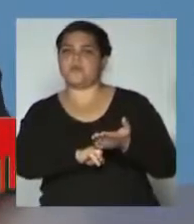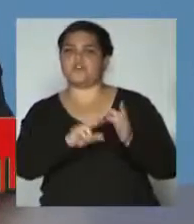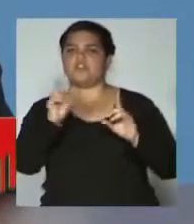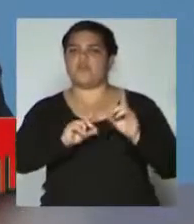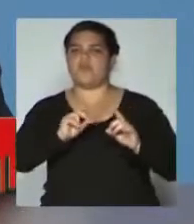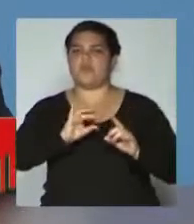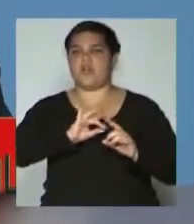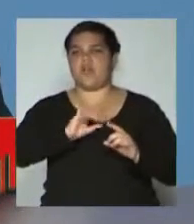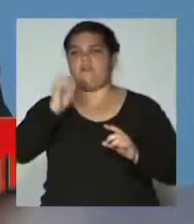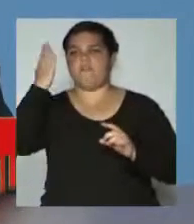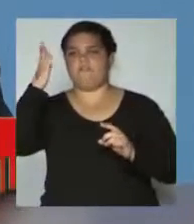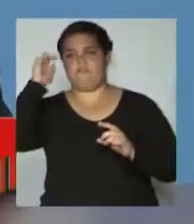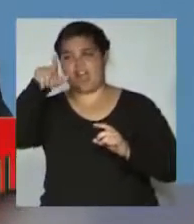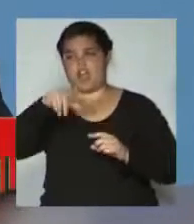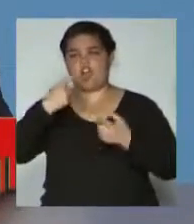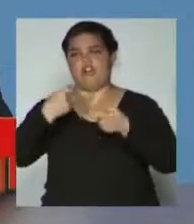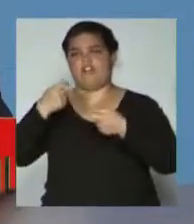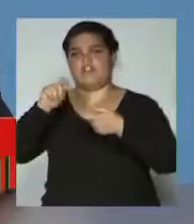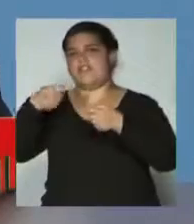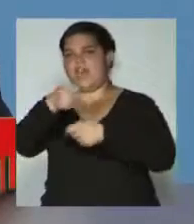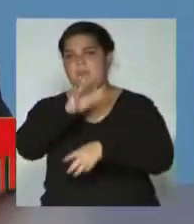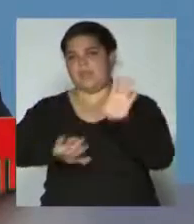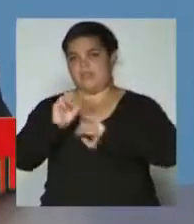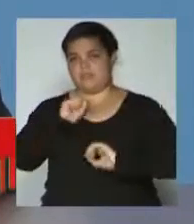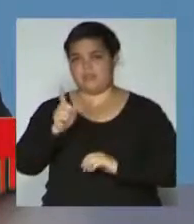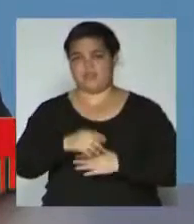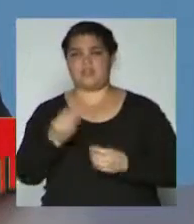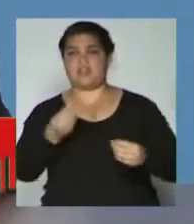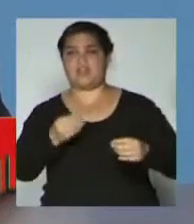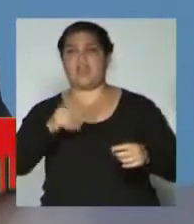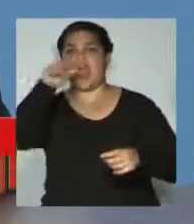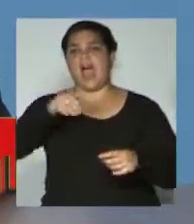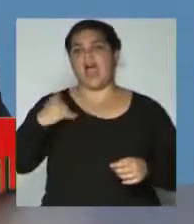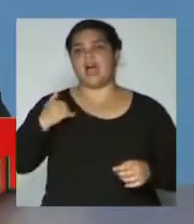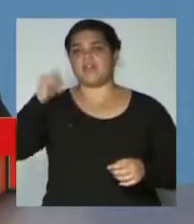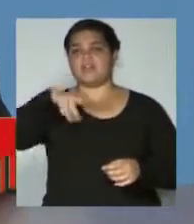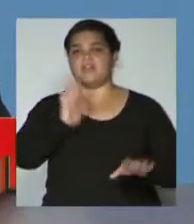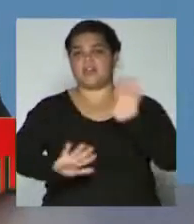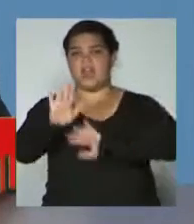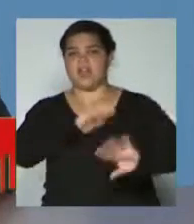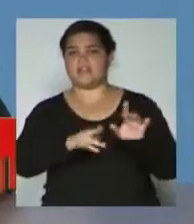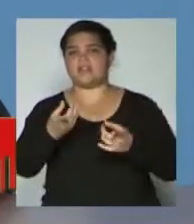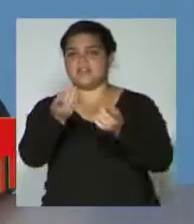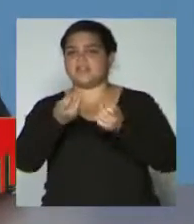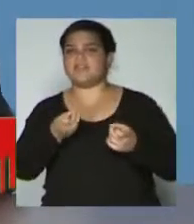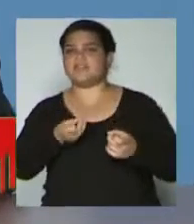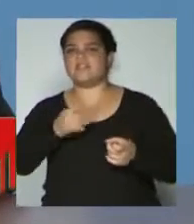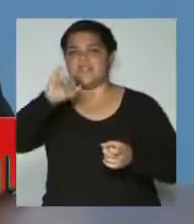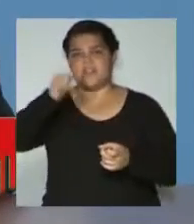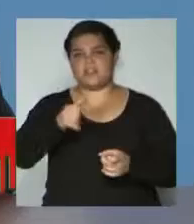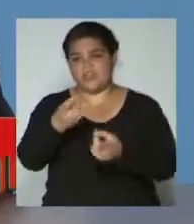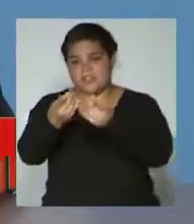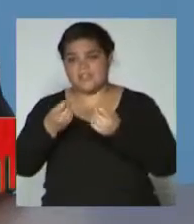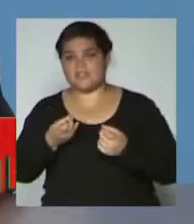bancarios, se implementó en un momento de crisis de la Argentina, en un momento de necesidad recaudatoria,